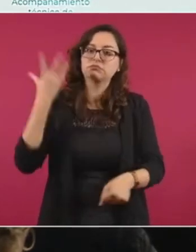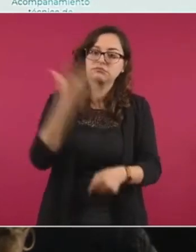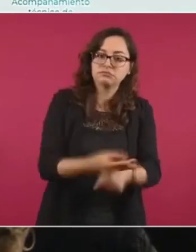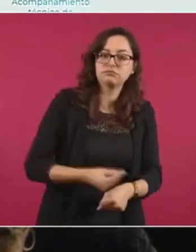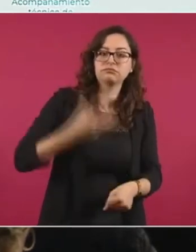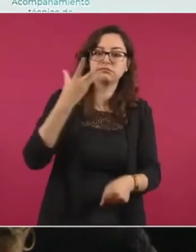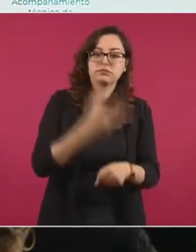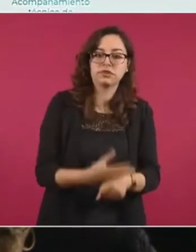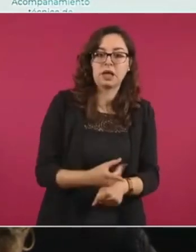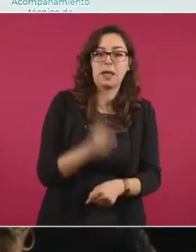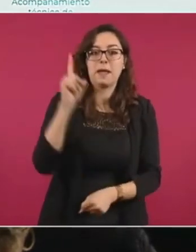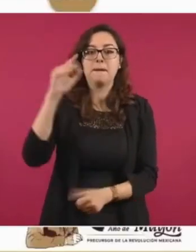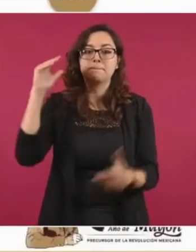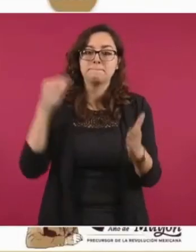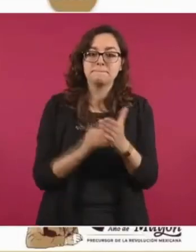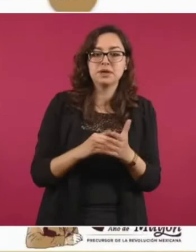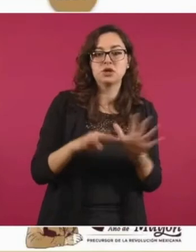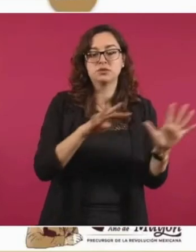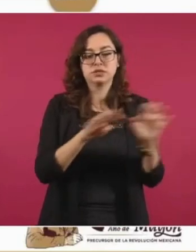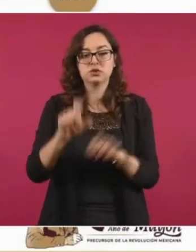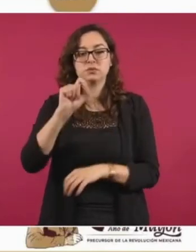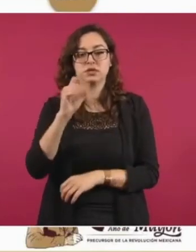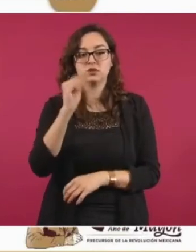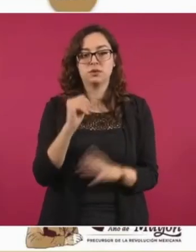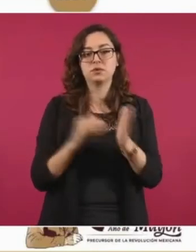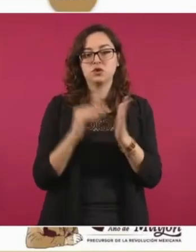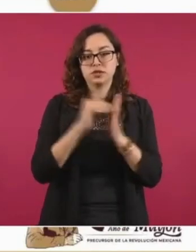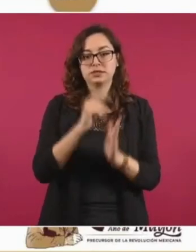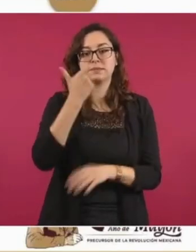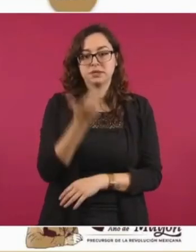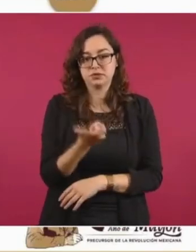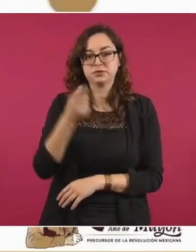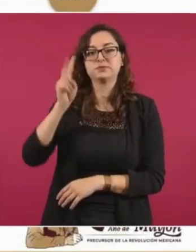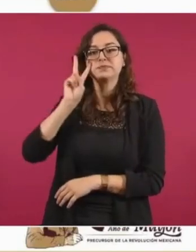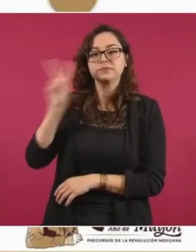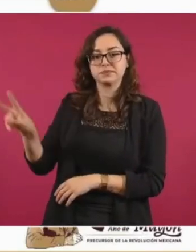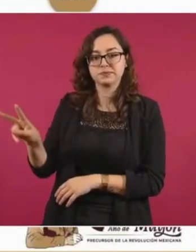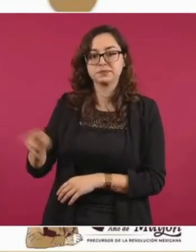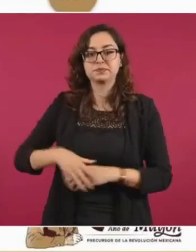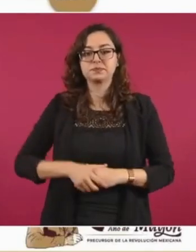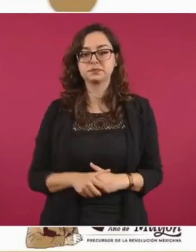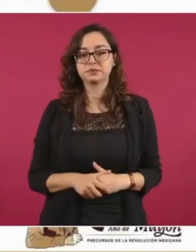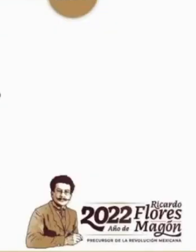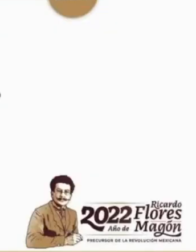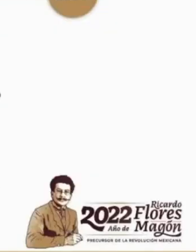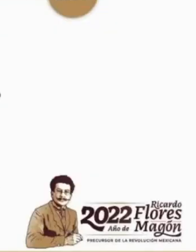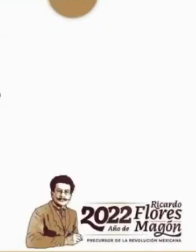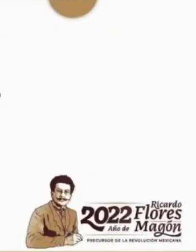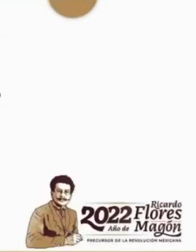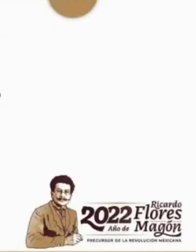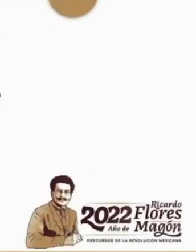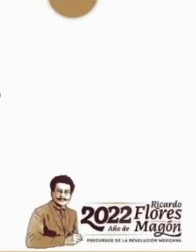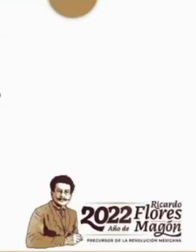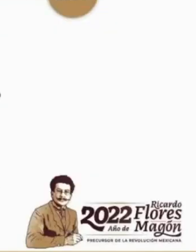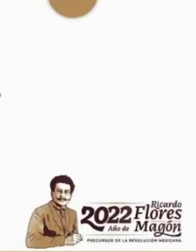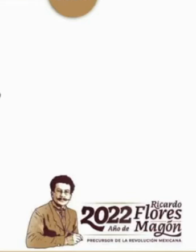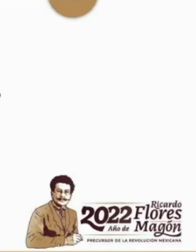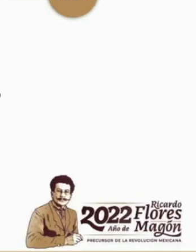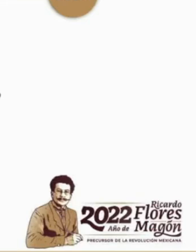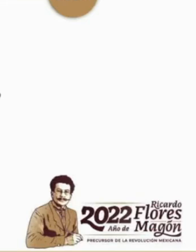de 1.929 millones de pesos. En el 2016 tuvo una siguiente